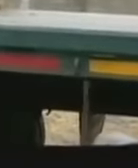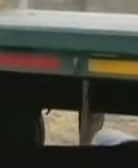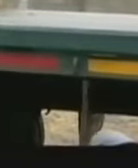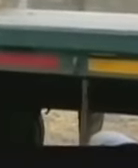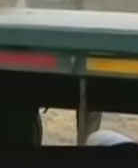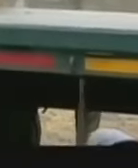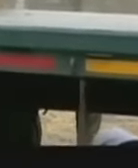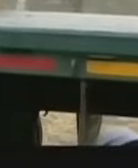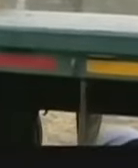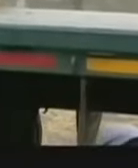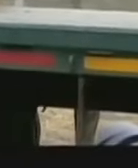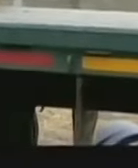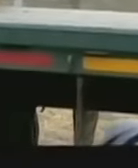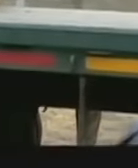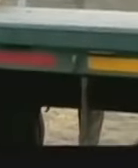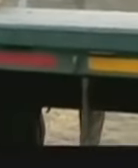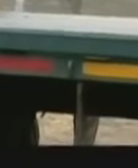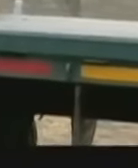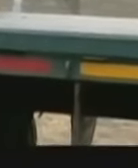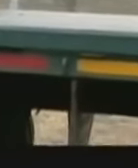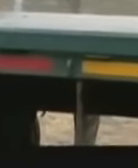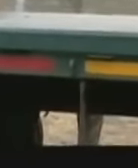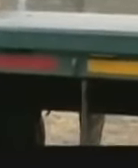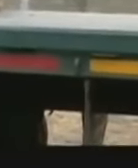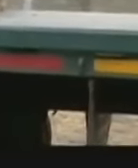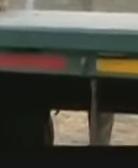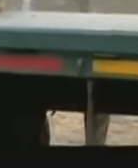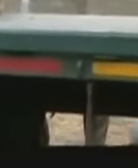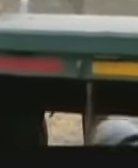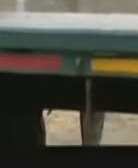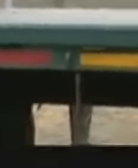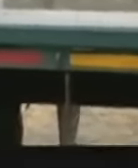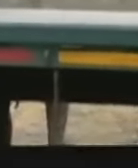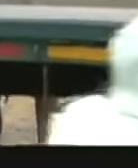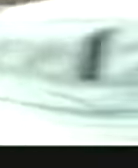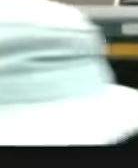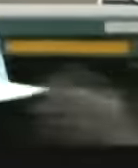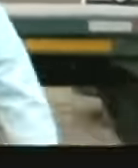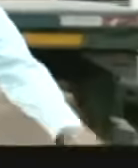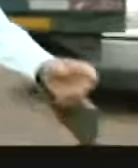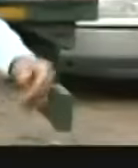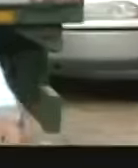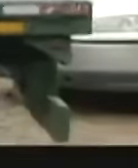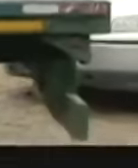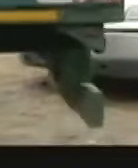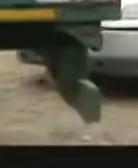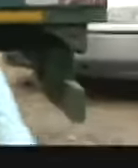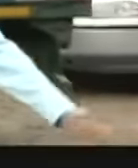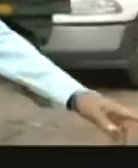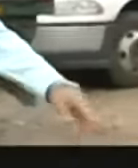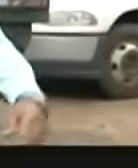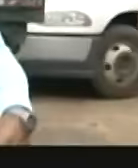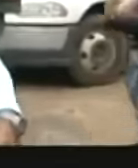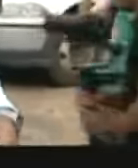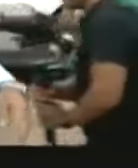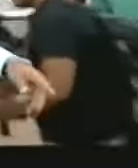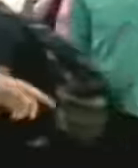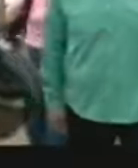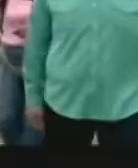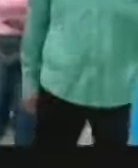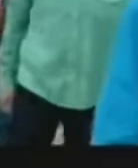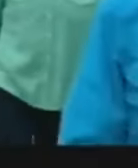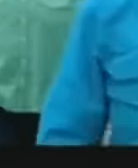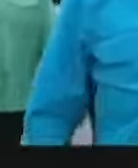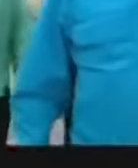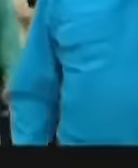se produce y se desarrolla desde estas instalaciones, donde pues visualiza también las distintas experiencias productivas